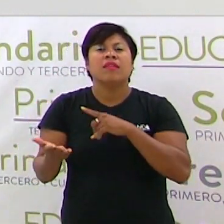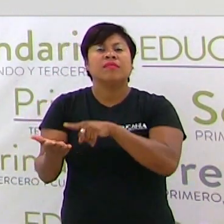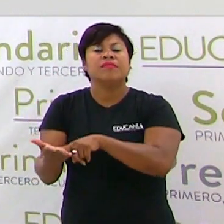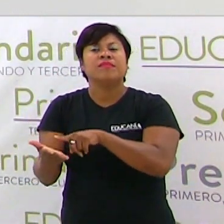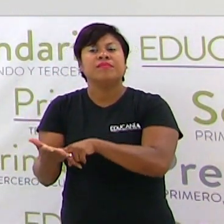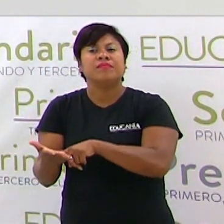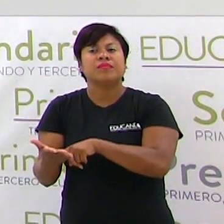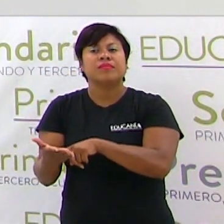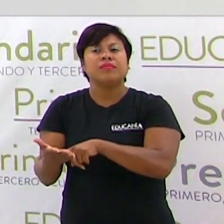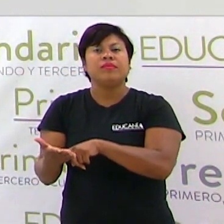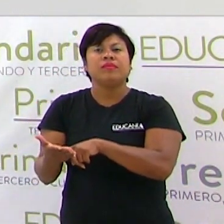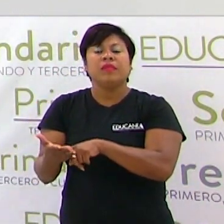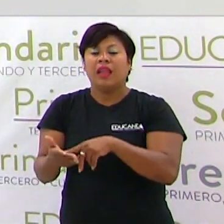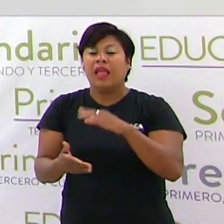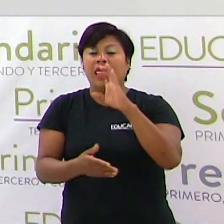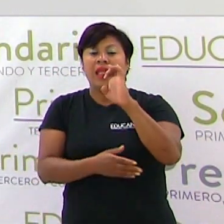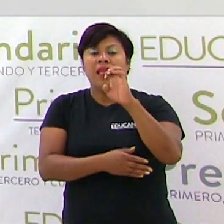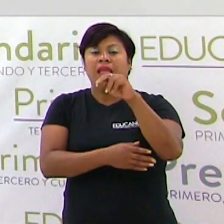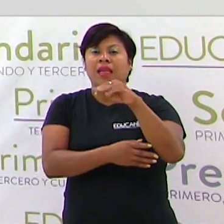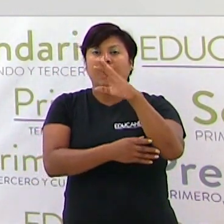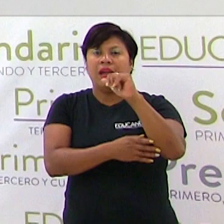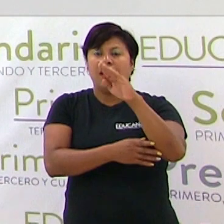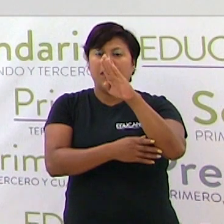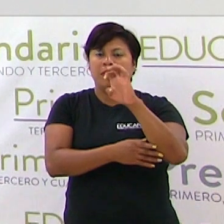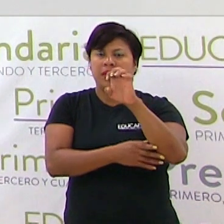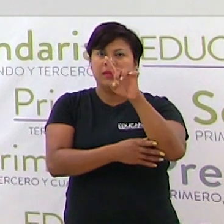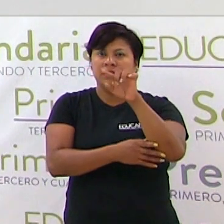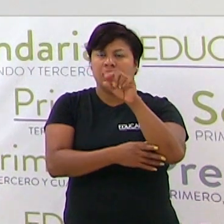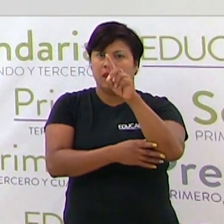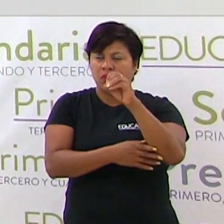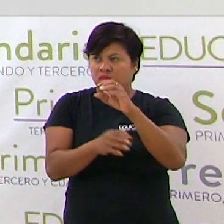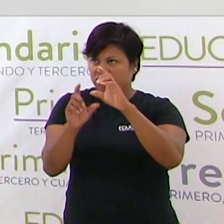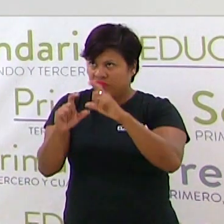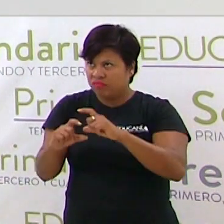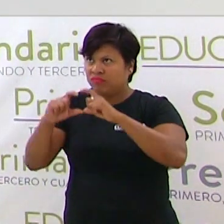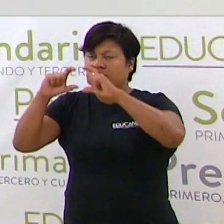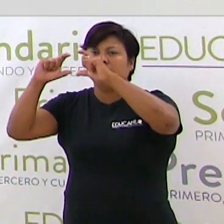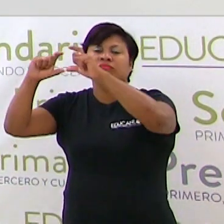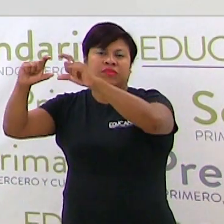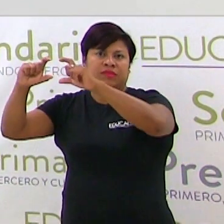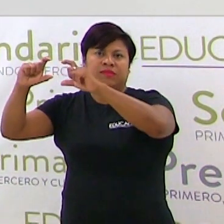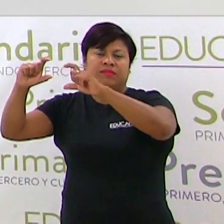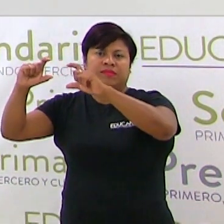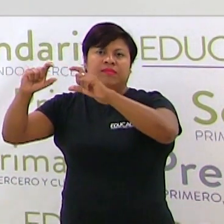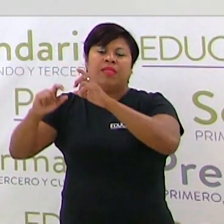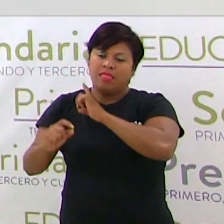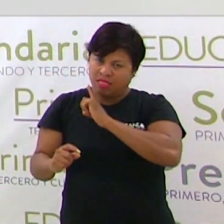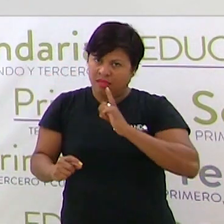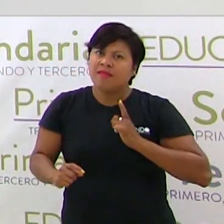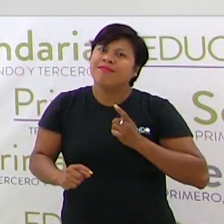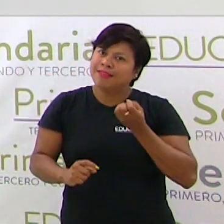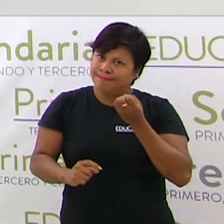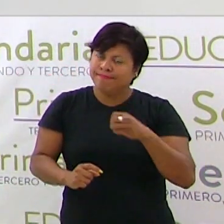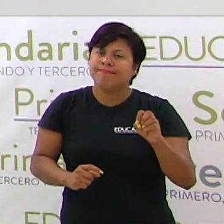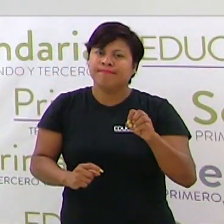debe haber un encabezado. Debe haber un encabezado.